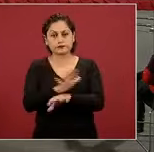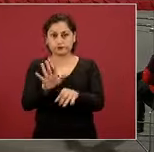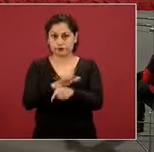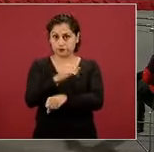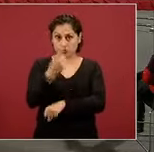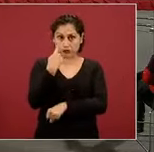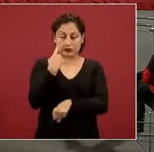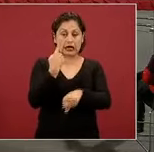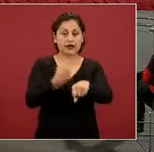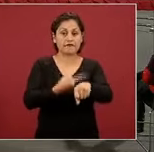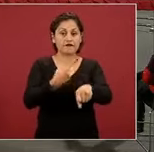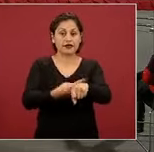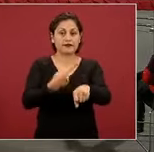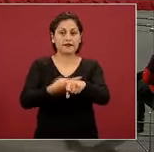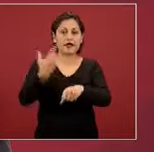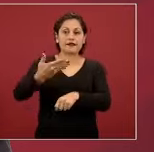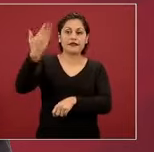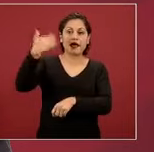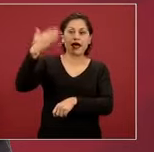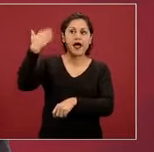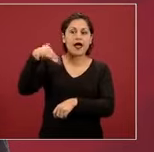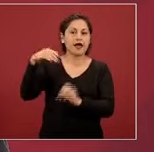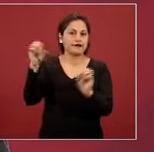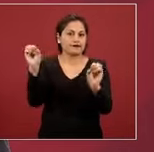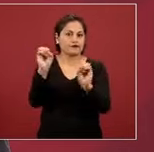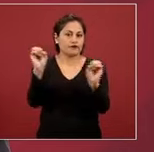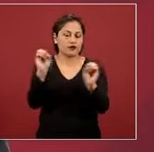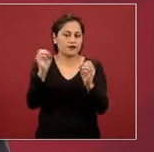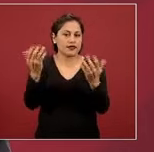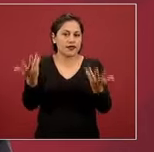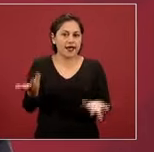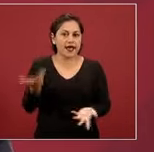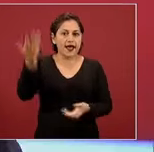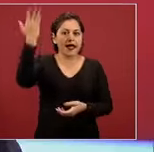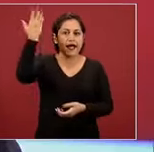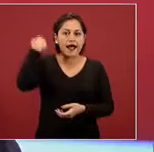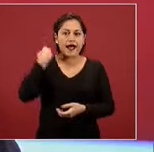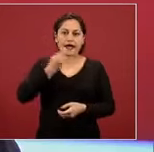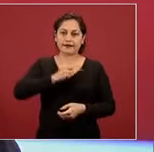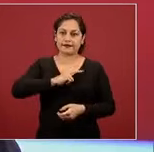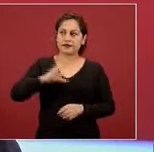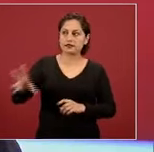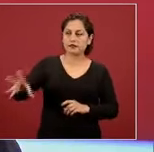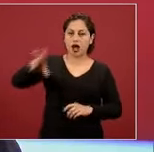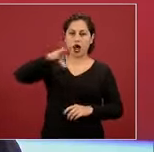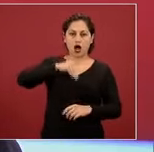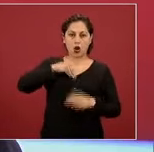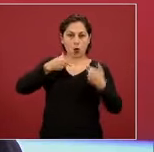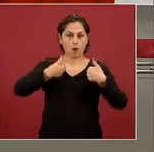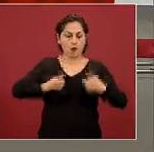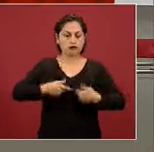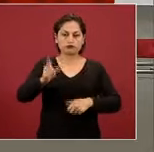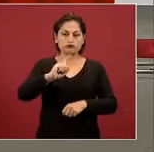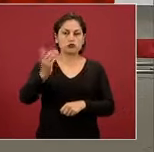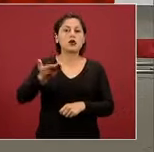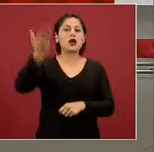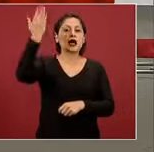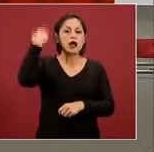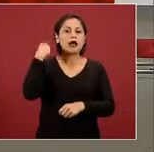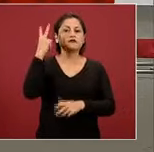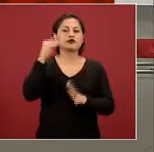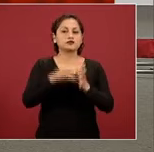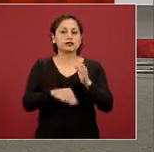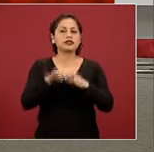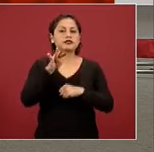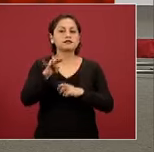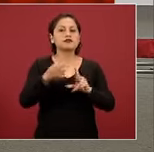es decir, no existía en la especie humana hasta que empezó a finales del año 2019 y